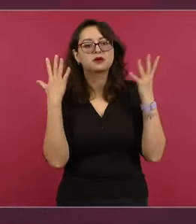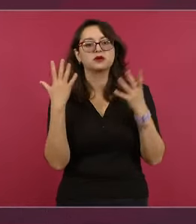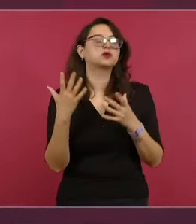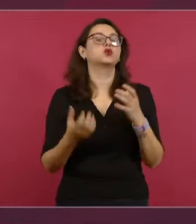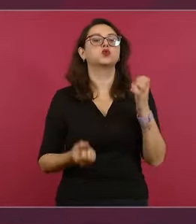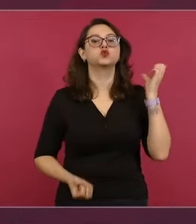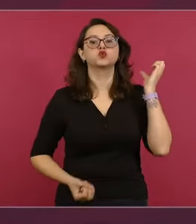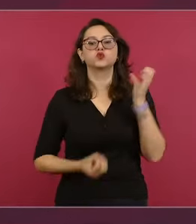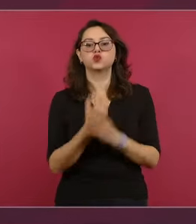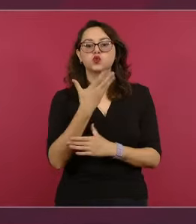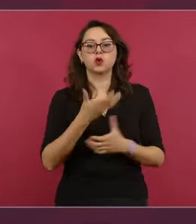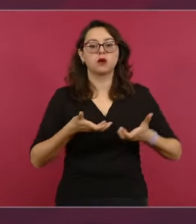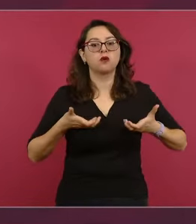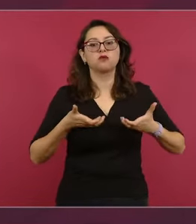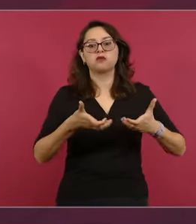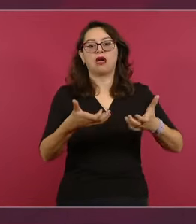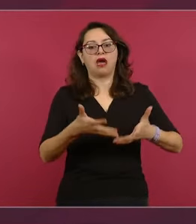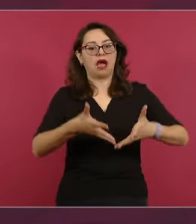supercarretera.